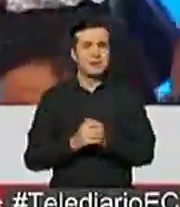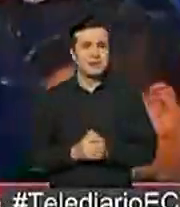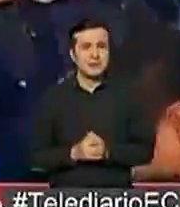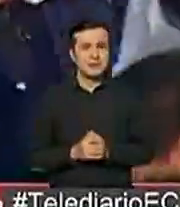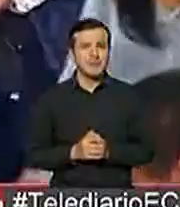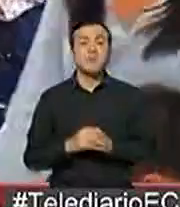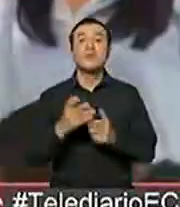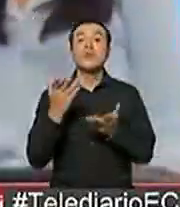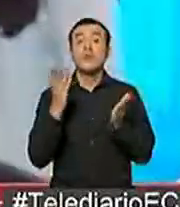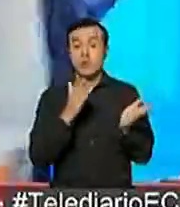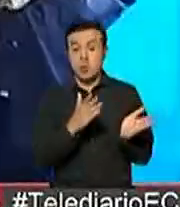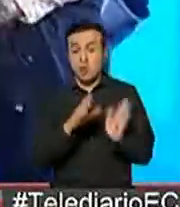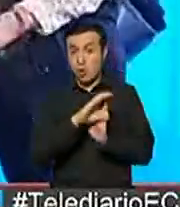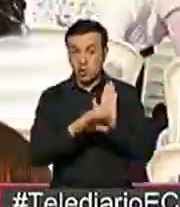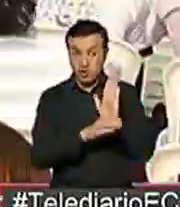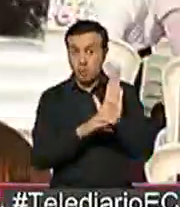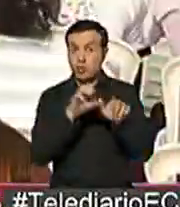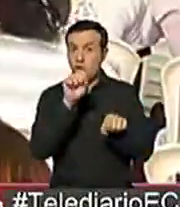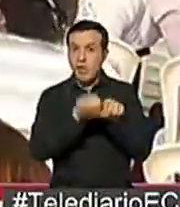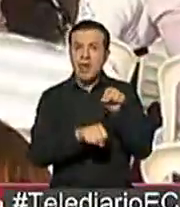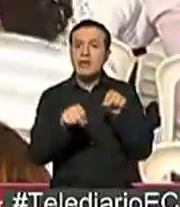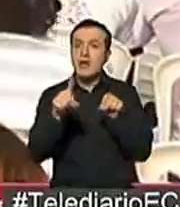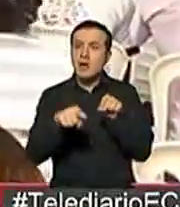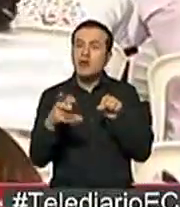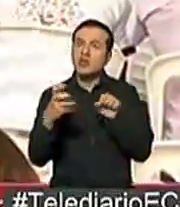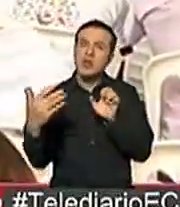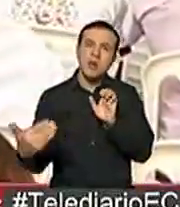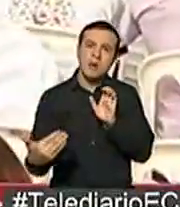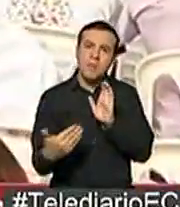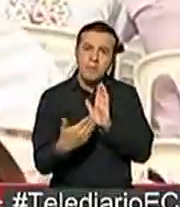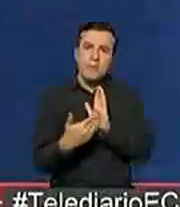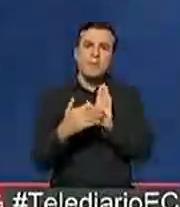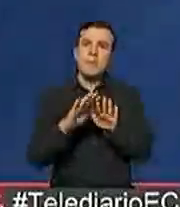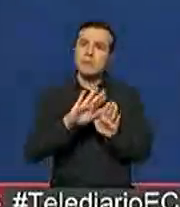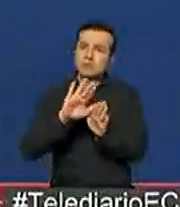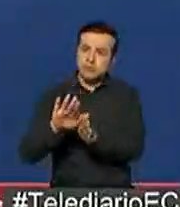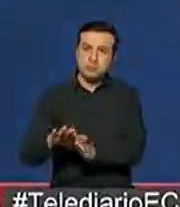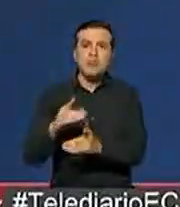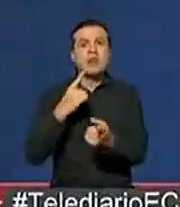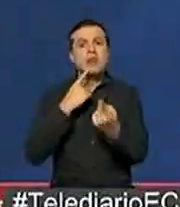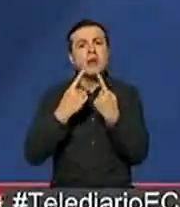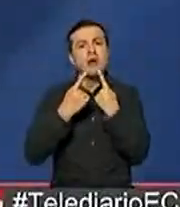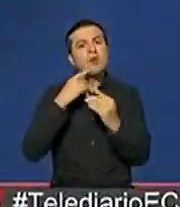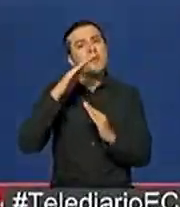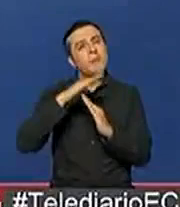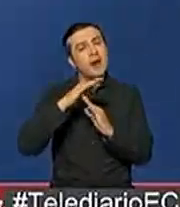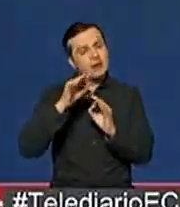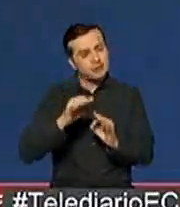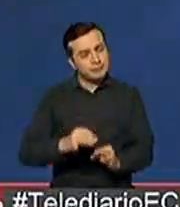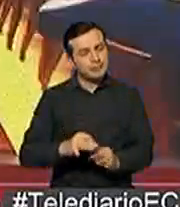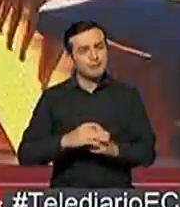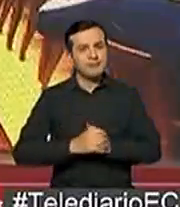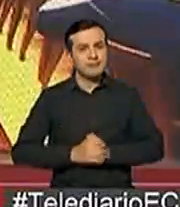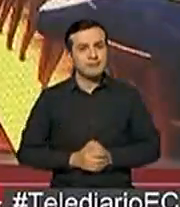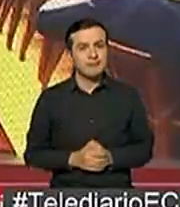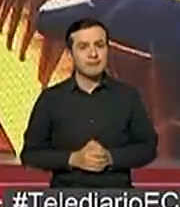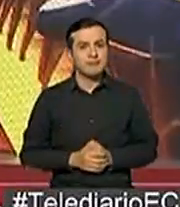intento de romper el orden constitucional mediante la paz y el diálogo luís alfredo zúñiga medios públicos